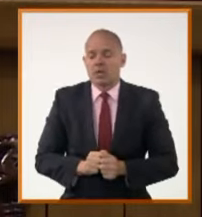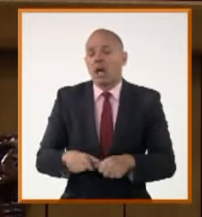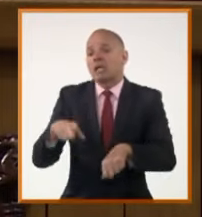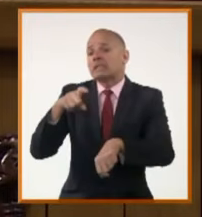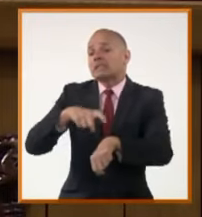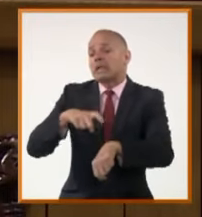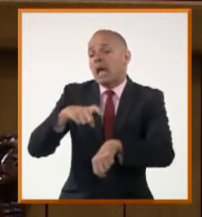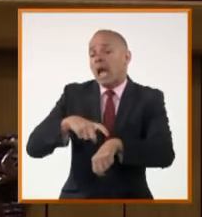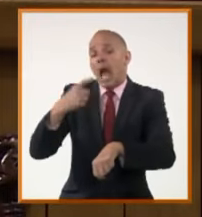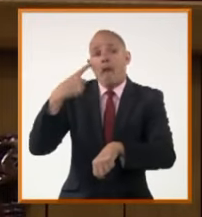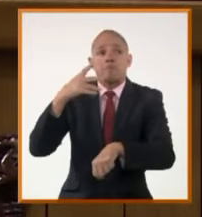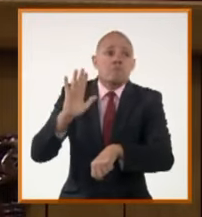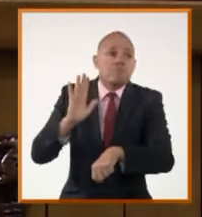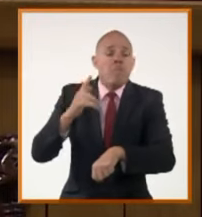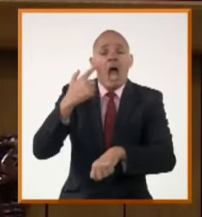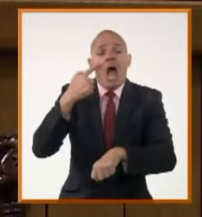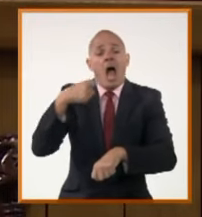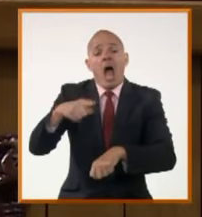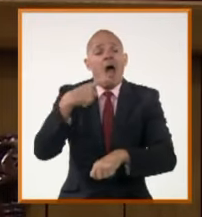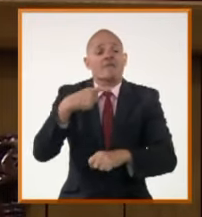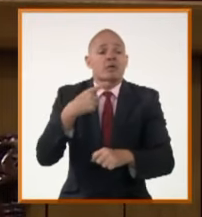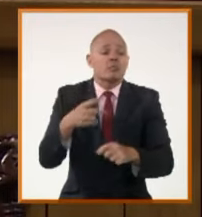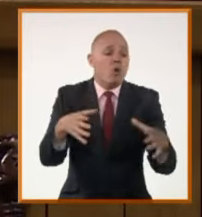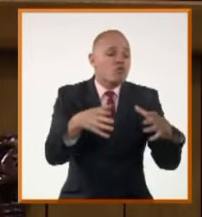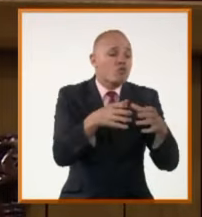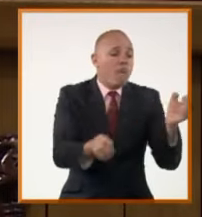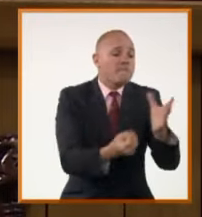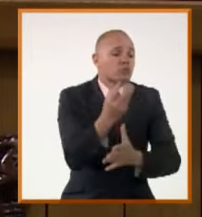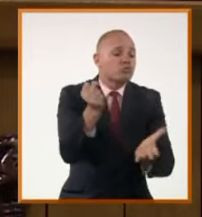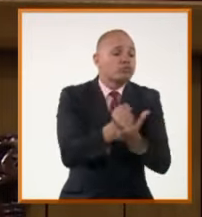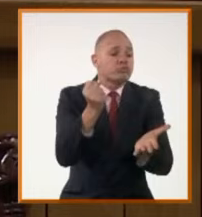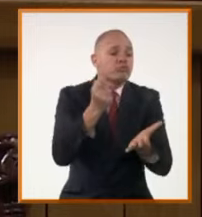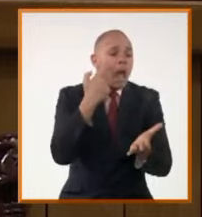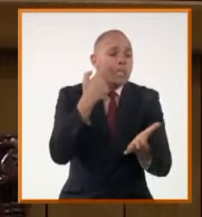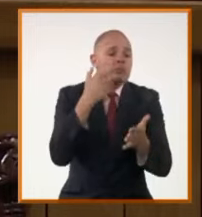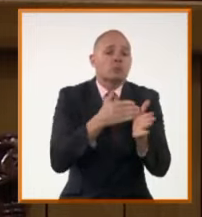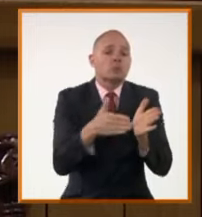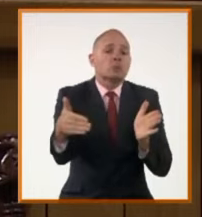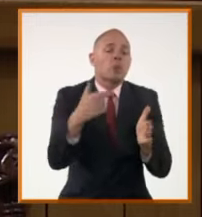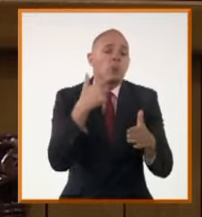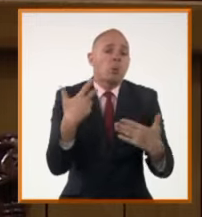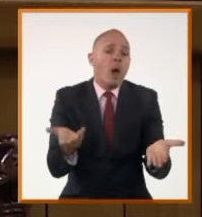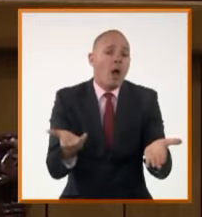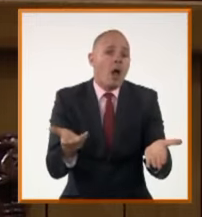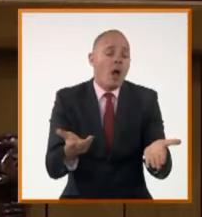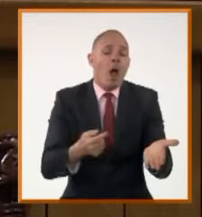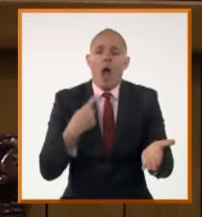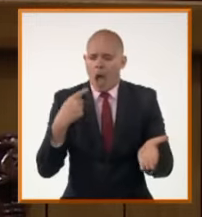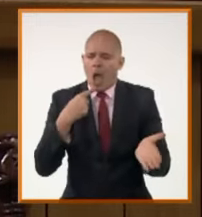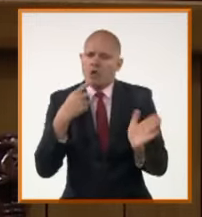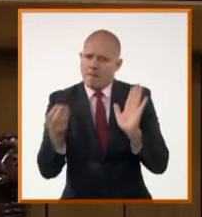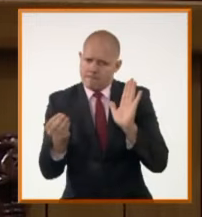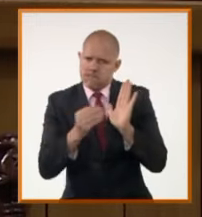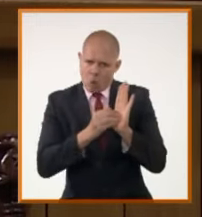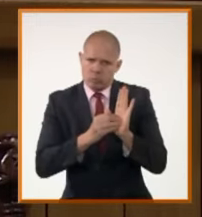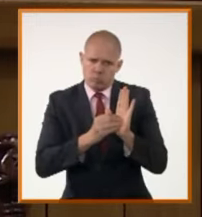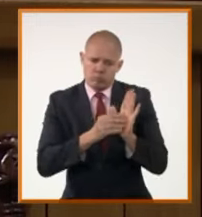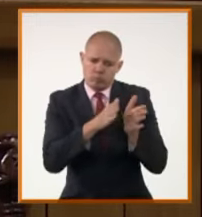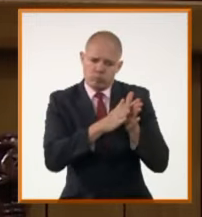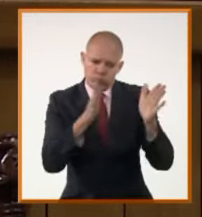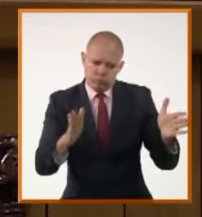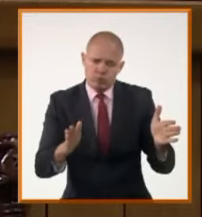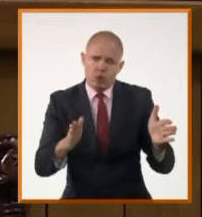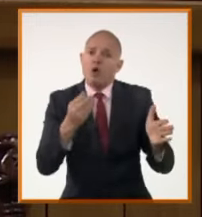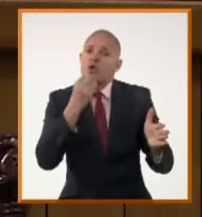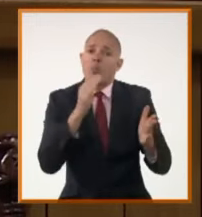a aprobar una nueva forma de gestión. Nosotros tenemos que dar el tiempo mínimo imprescindible para que se haga un proceso con calidad. No